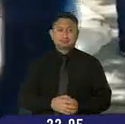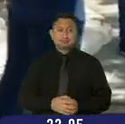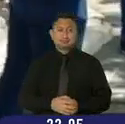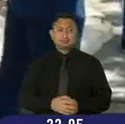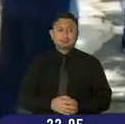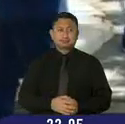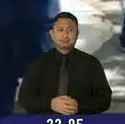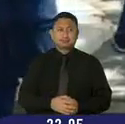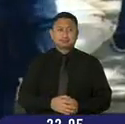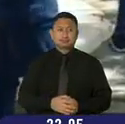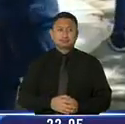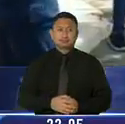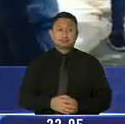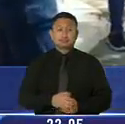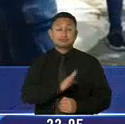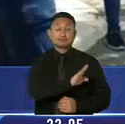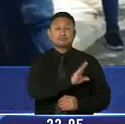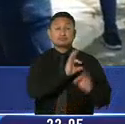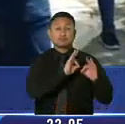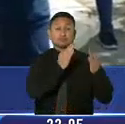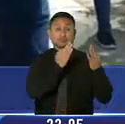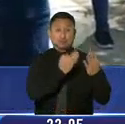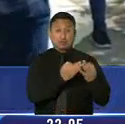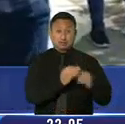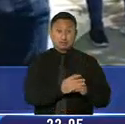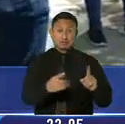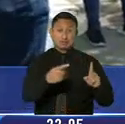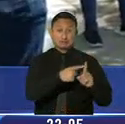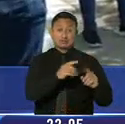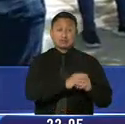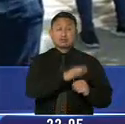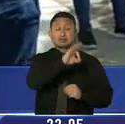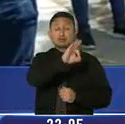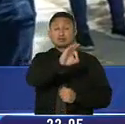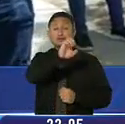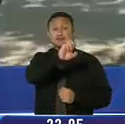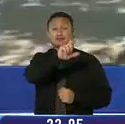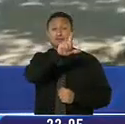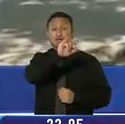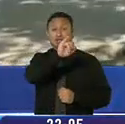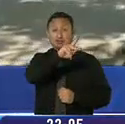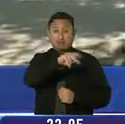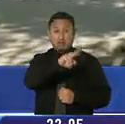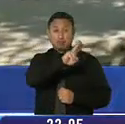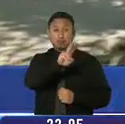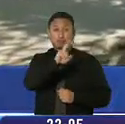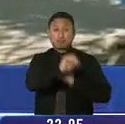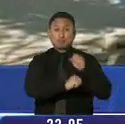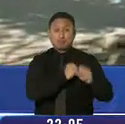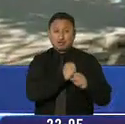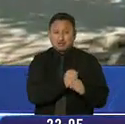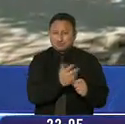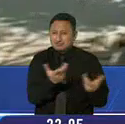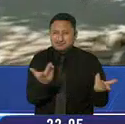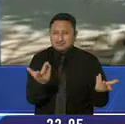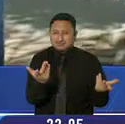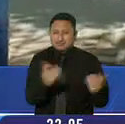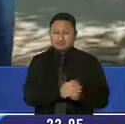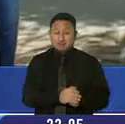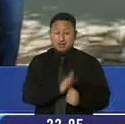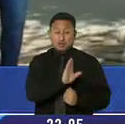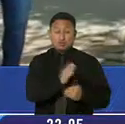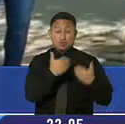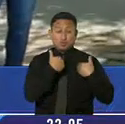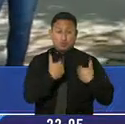Para los familiares, la forma en que fue victimado Felipe Morán, de 22 años, no tiene explicación. Su cuerpo fue trasladado